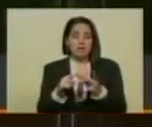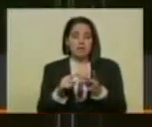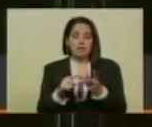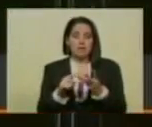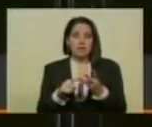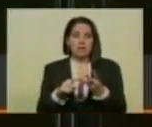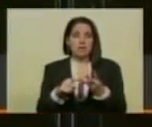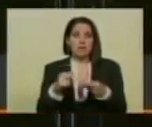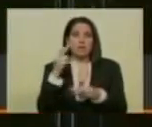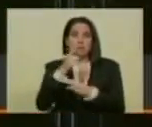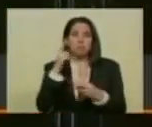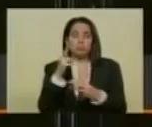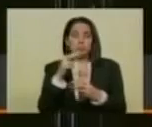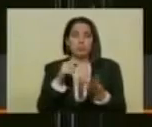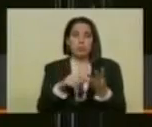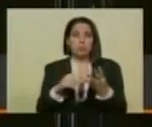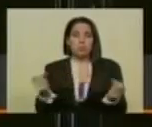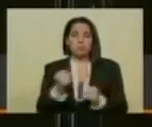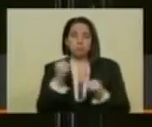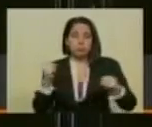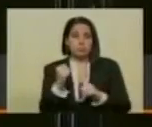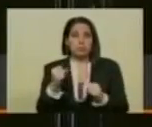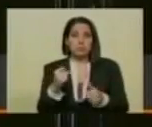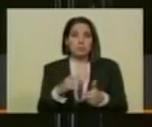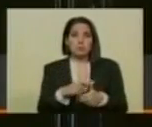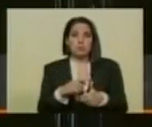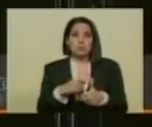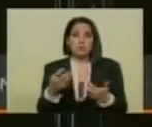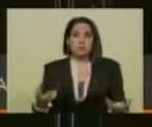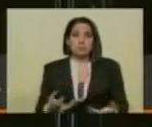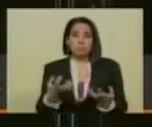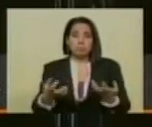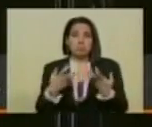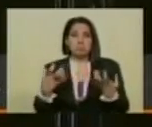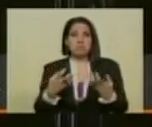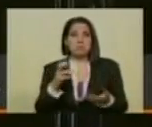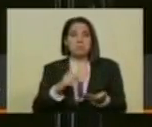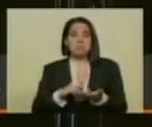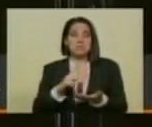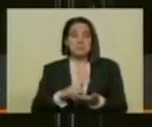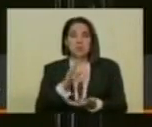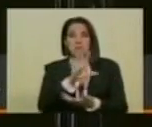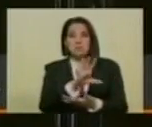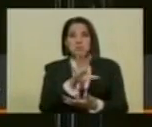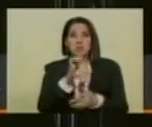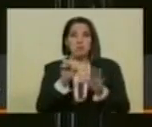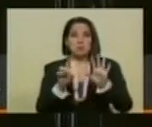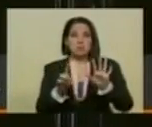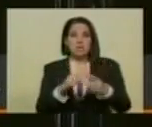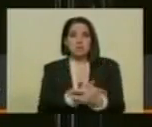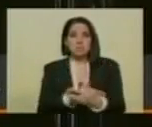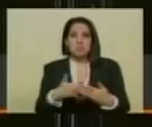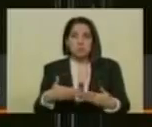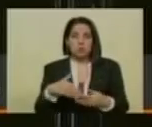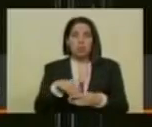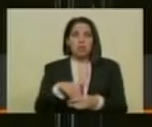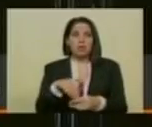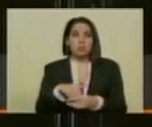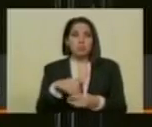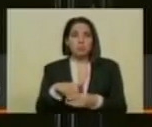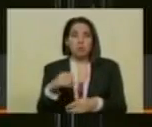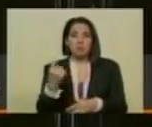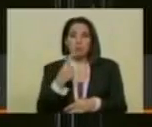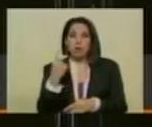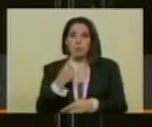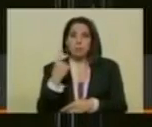etcétera, de las explosiones, del incendio, que iba a participar un 5 o 6 millones de electores. Y